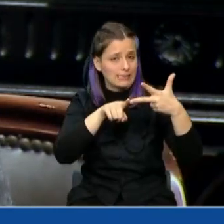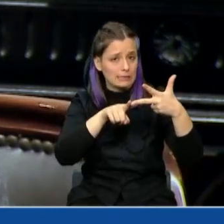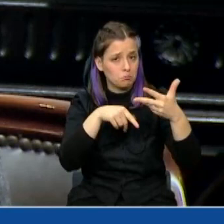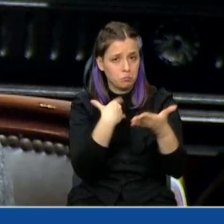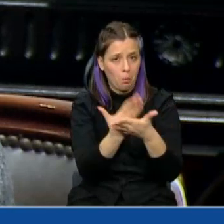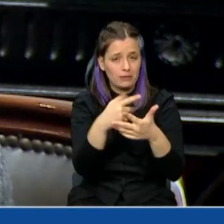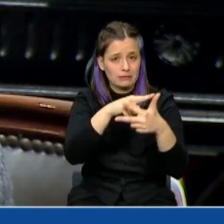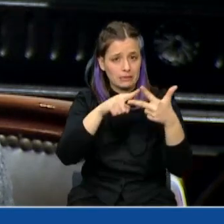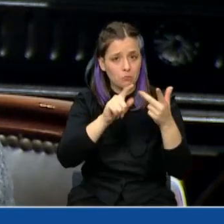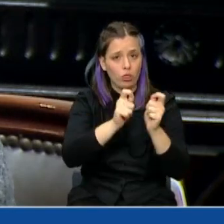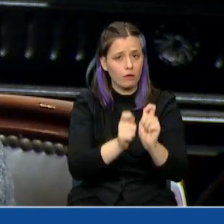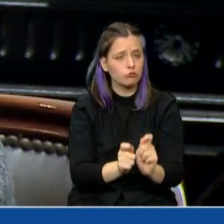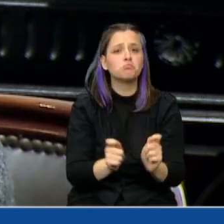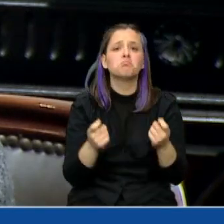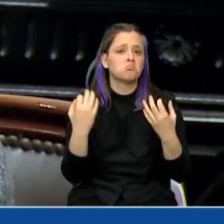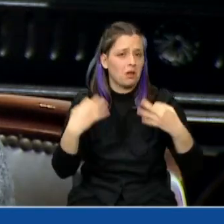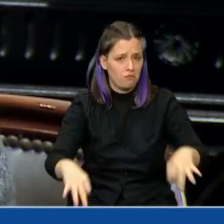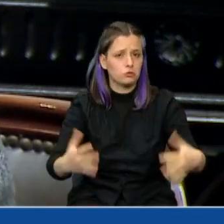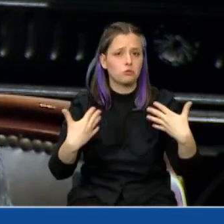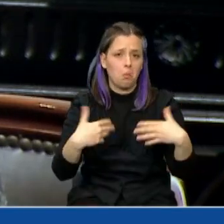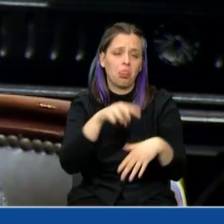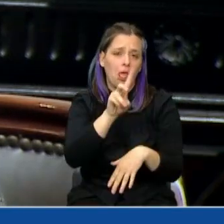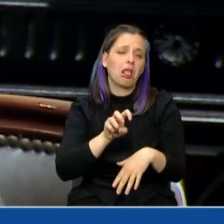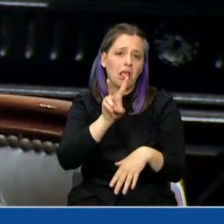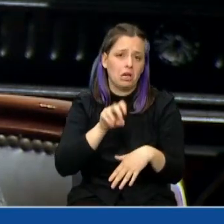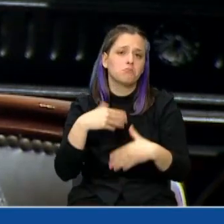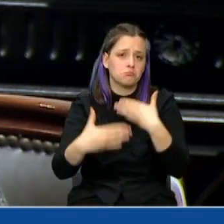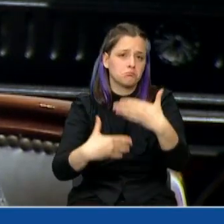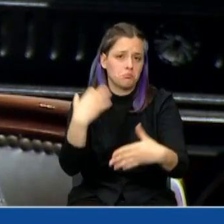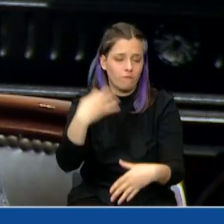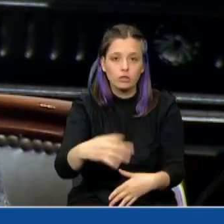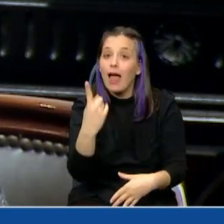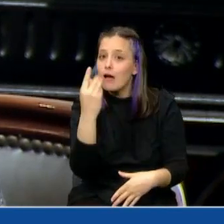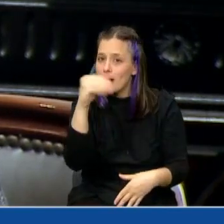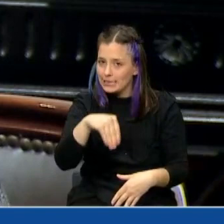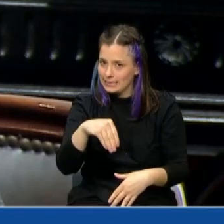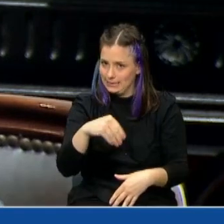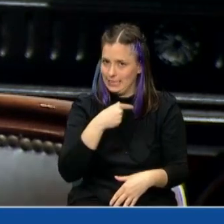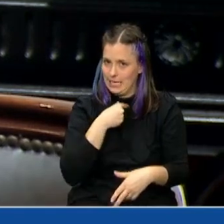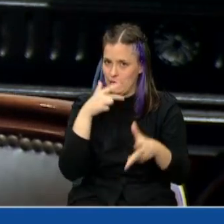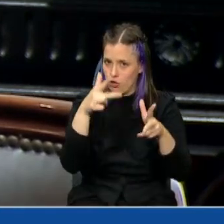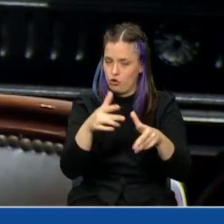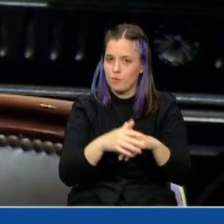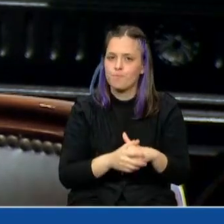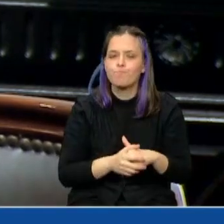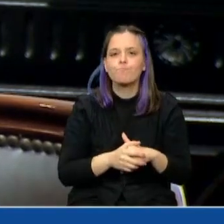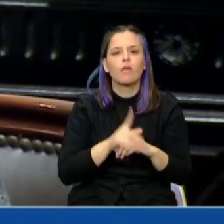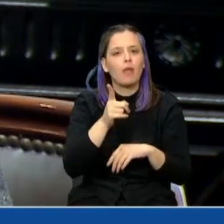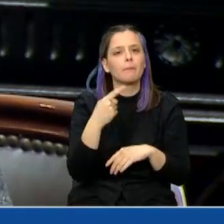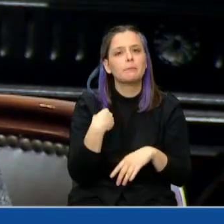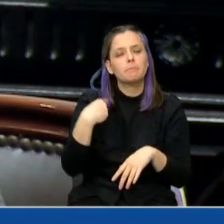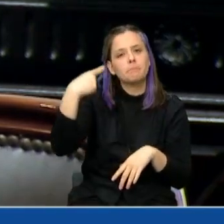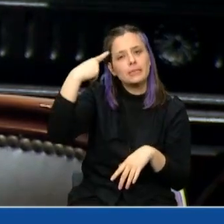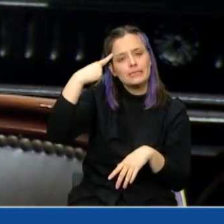posible normalizar el mercado de las locaciones. Pero quiero agregar otra cosa, porque hay que pensar también en el